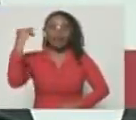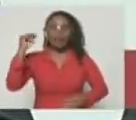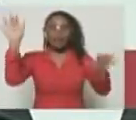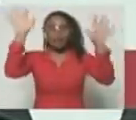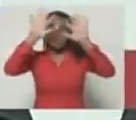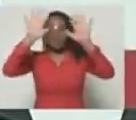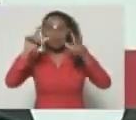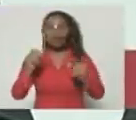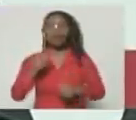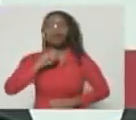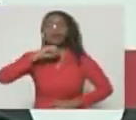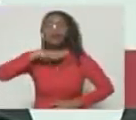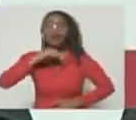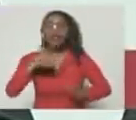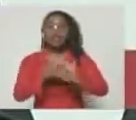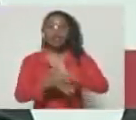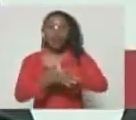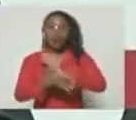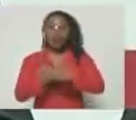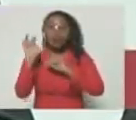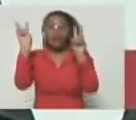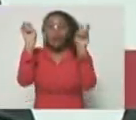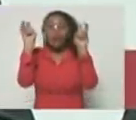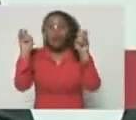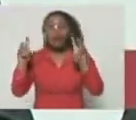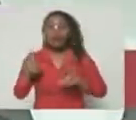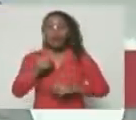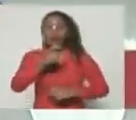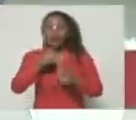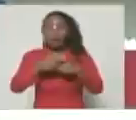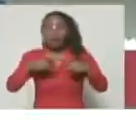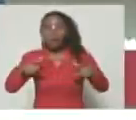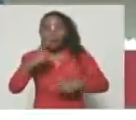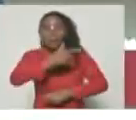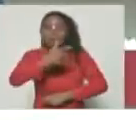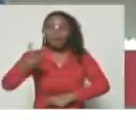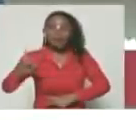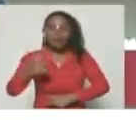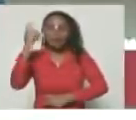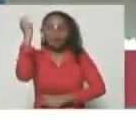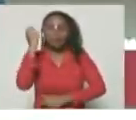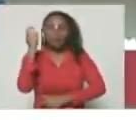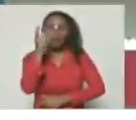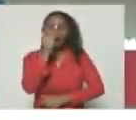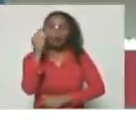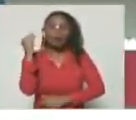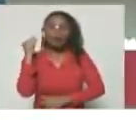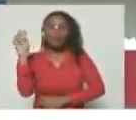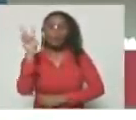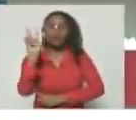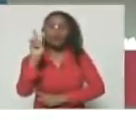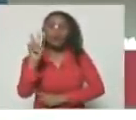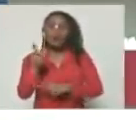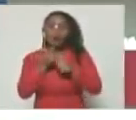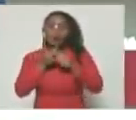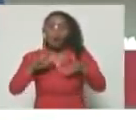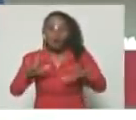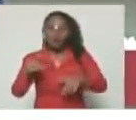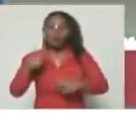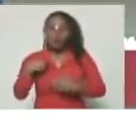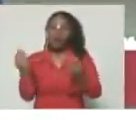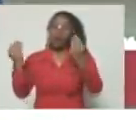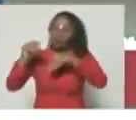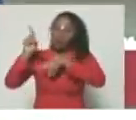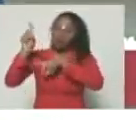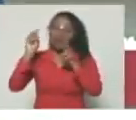Y ahora está esa nueva generación como diputadas y diputados. Me decía la Venezuela plural, estoy de acuerdo con ese